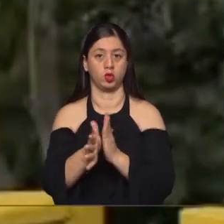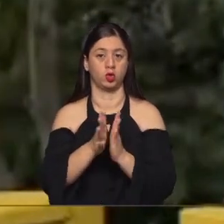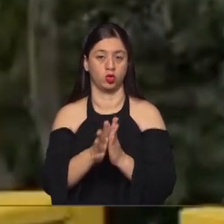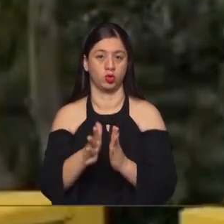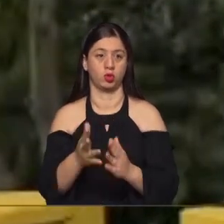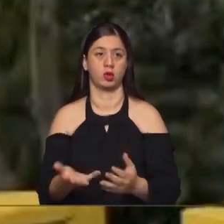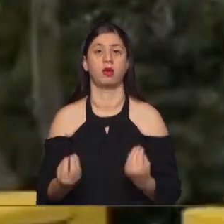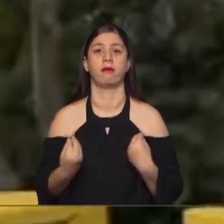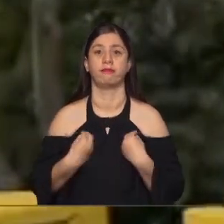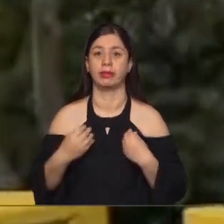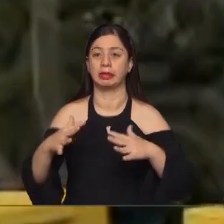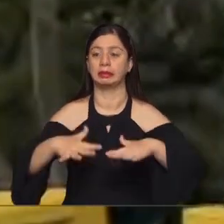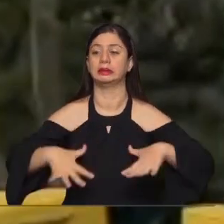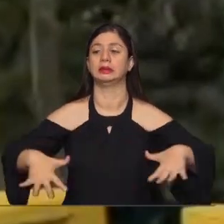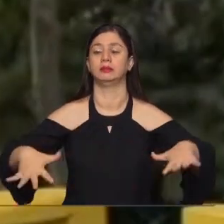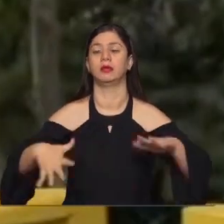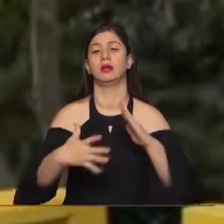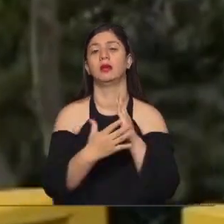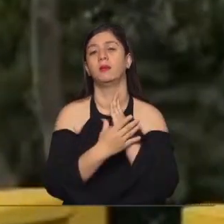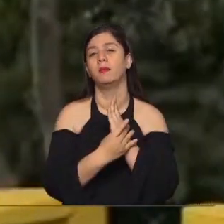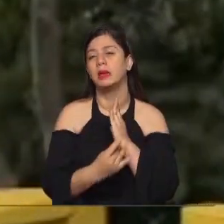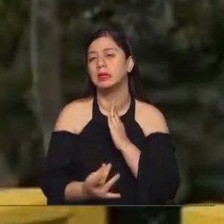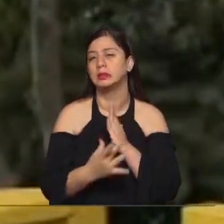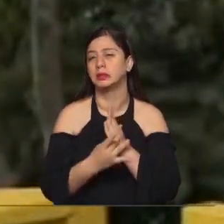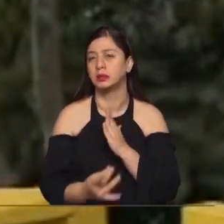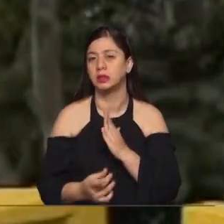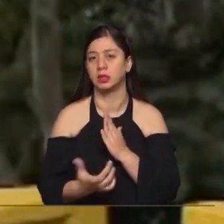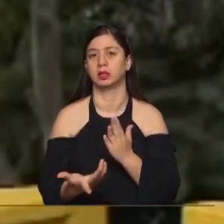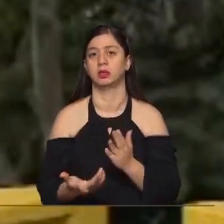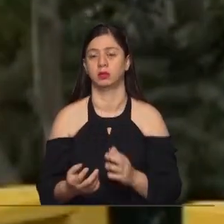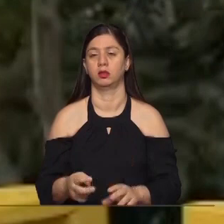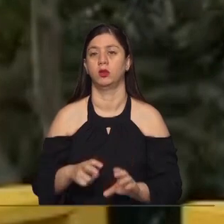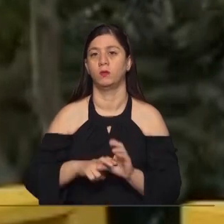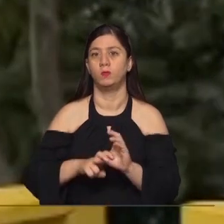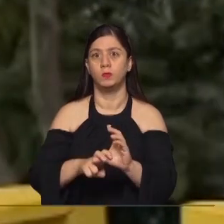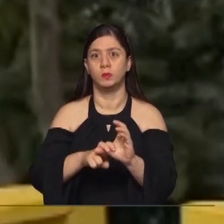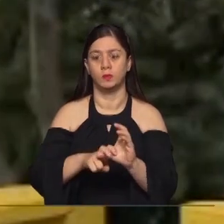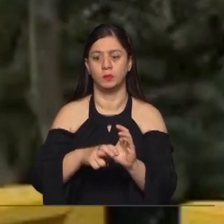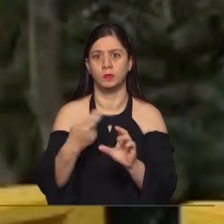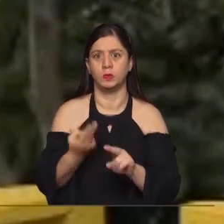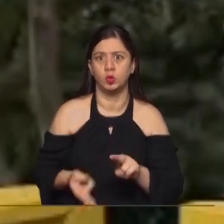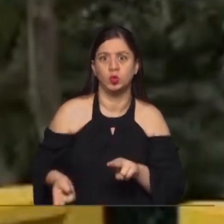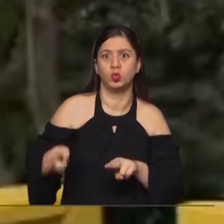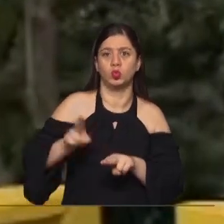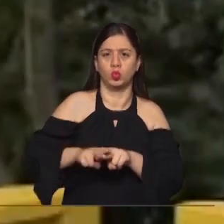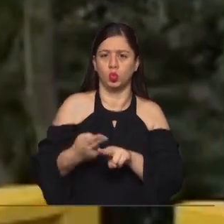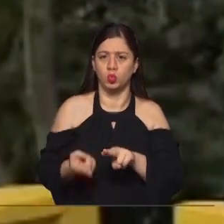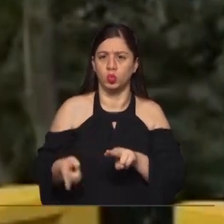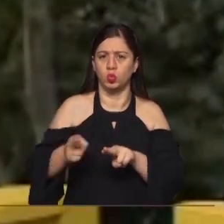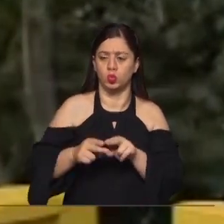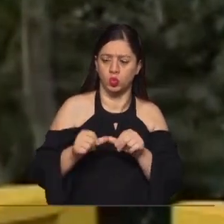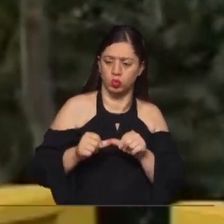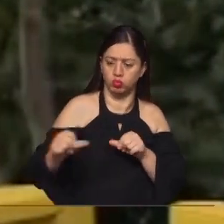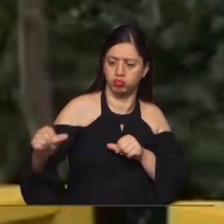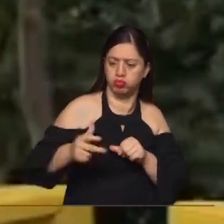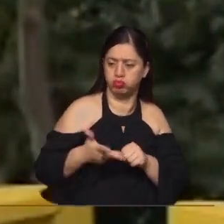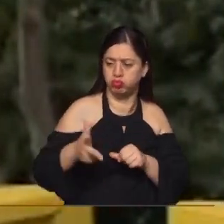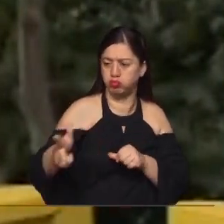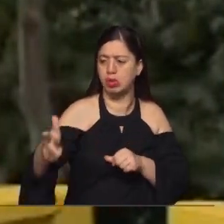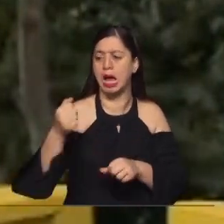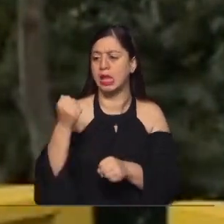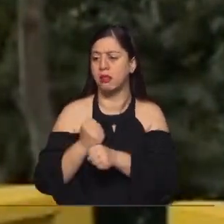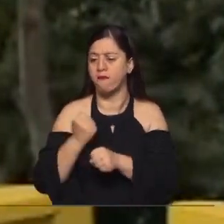popular, vulnerable, y la canasta de transporte se les ha subido solamente en el trayecto de ida a sus sitios de